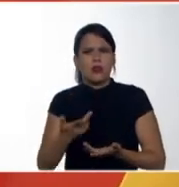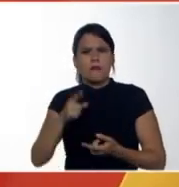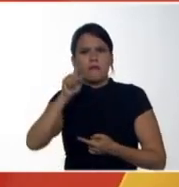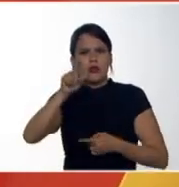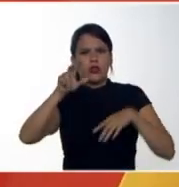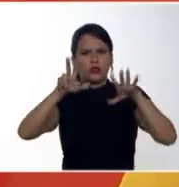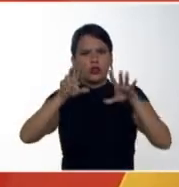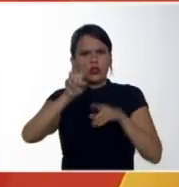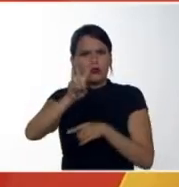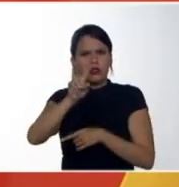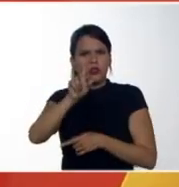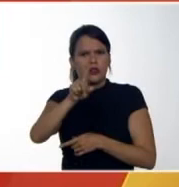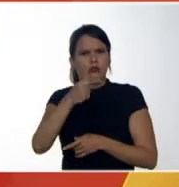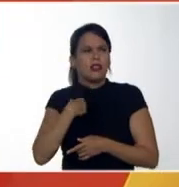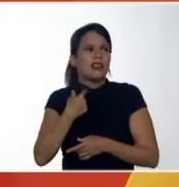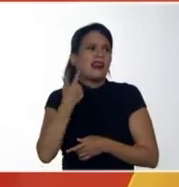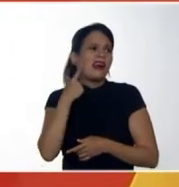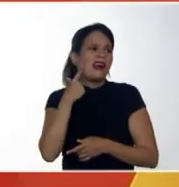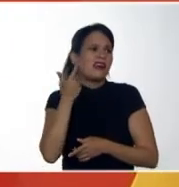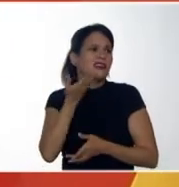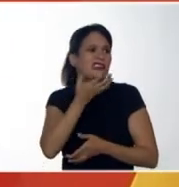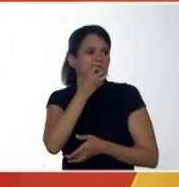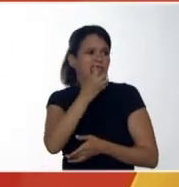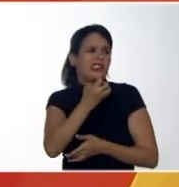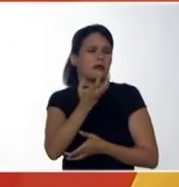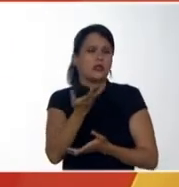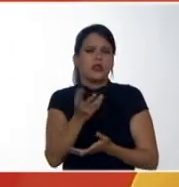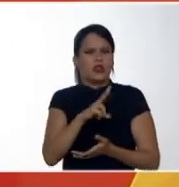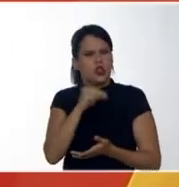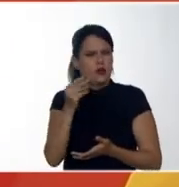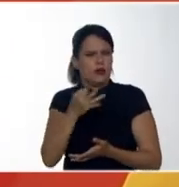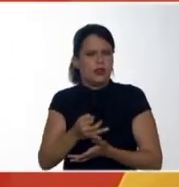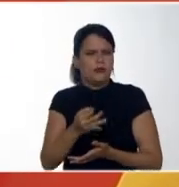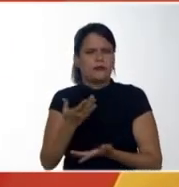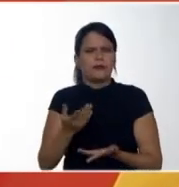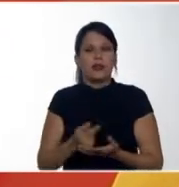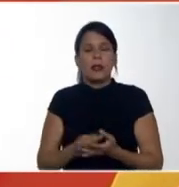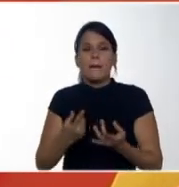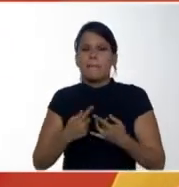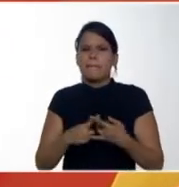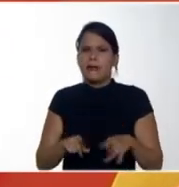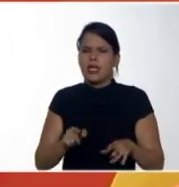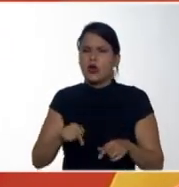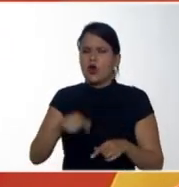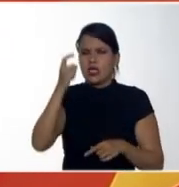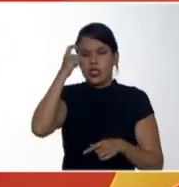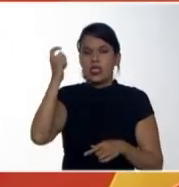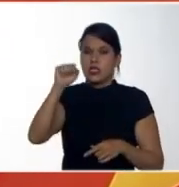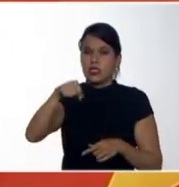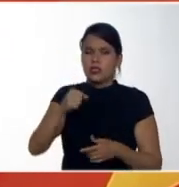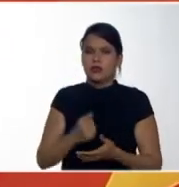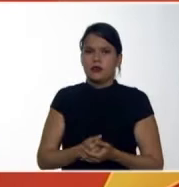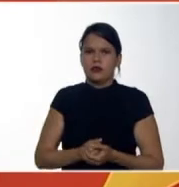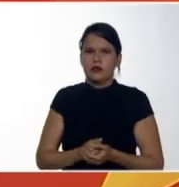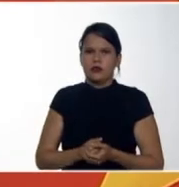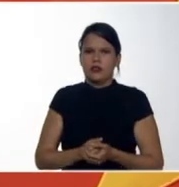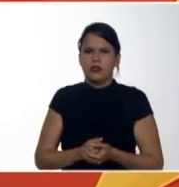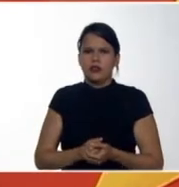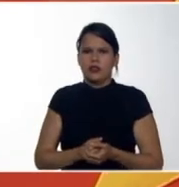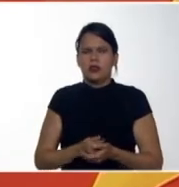1821 iba a ir al odontólogo a sacarme las cordales? No, ¿verdad? Pero entonces, hoy en día sí. Y hoy en